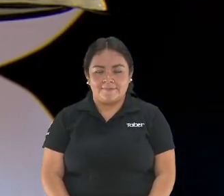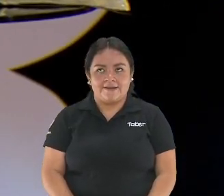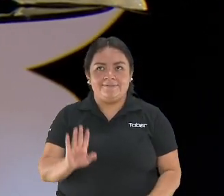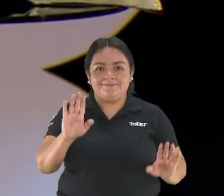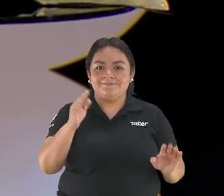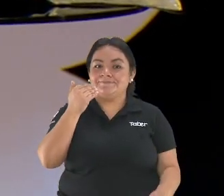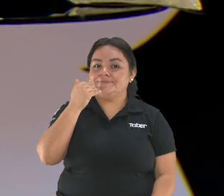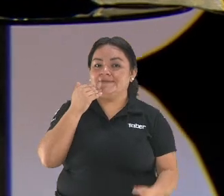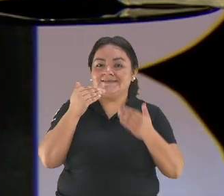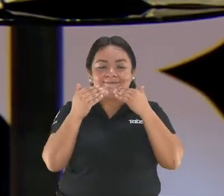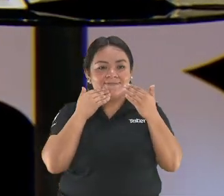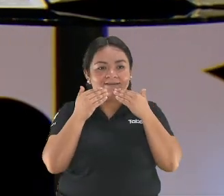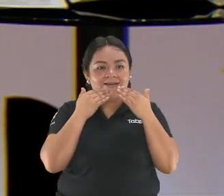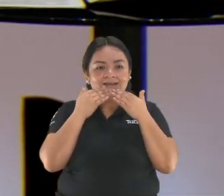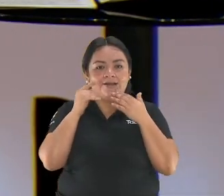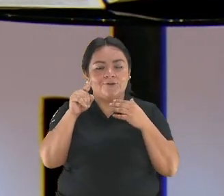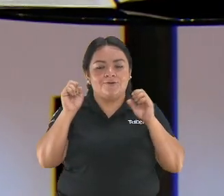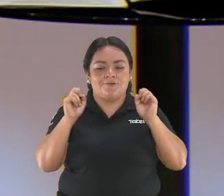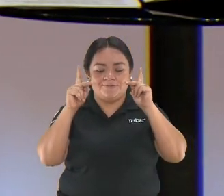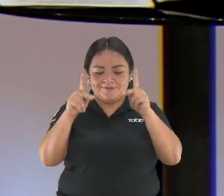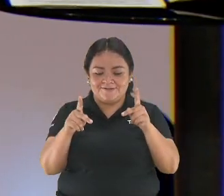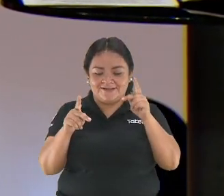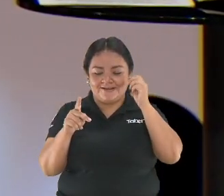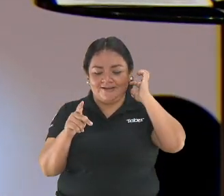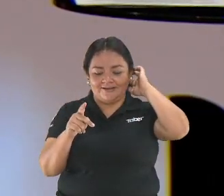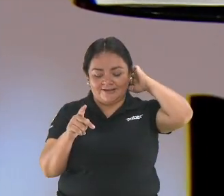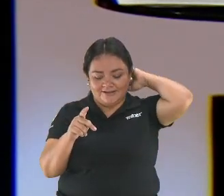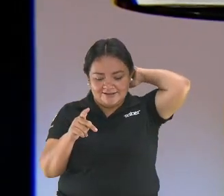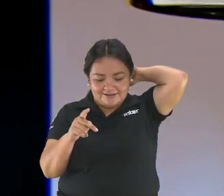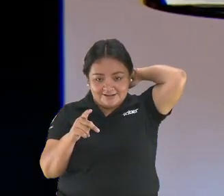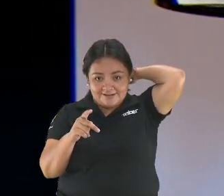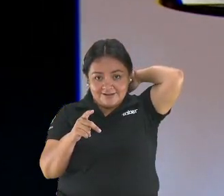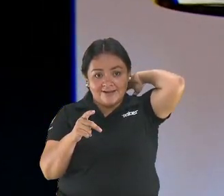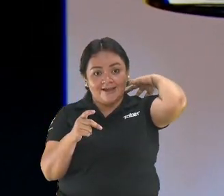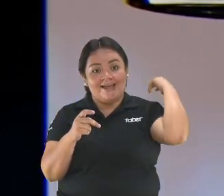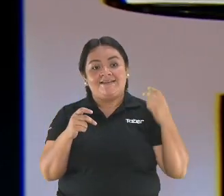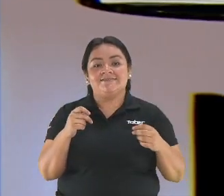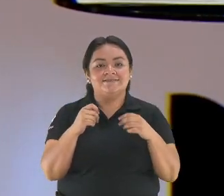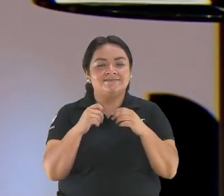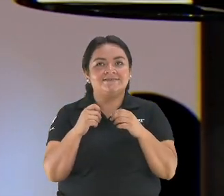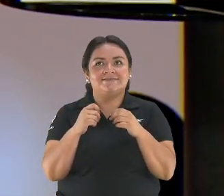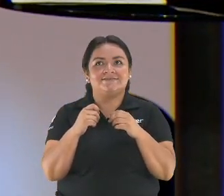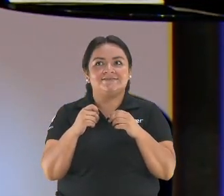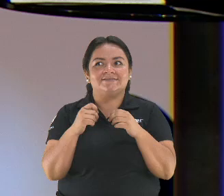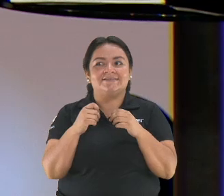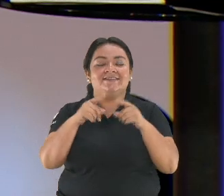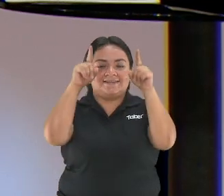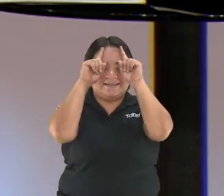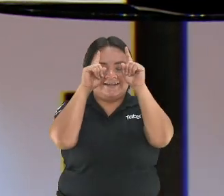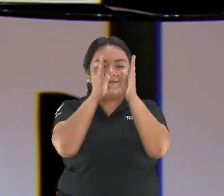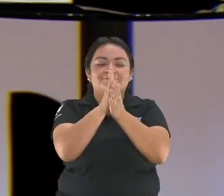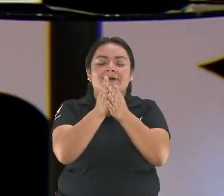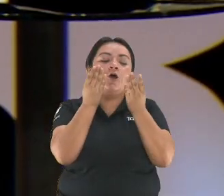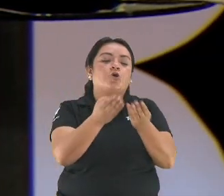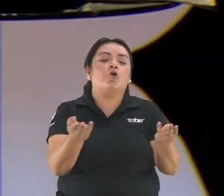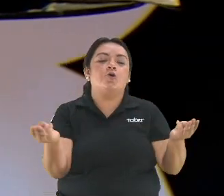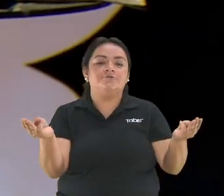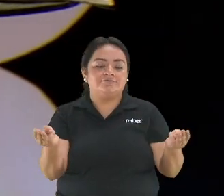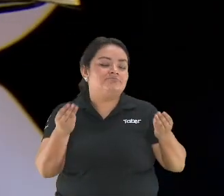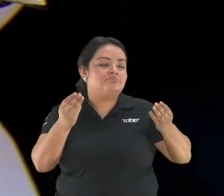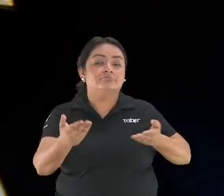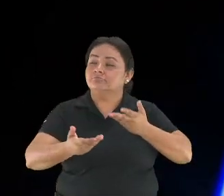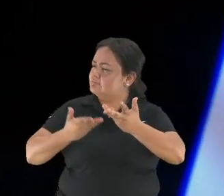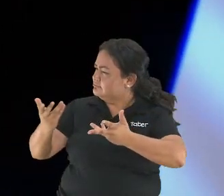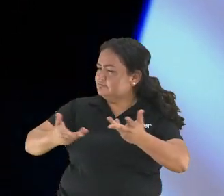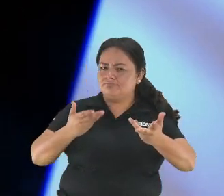ocasión satanas estaba muy interesado en vender sus herramientas y una